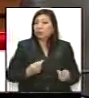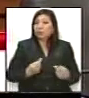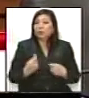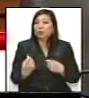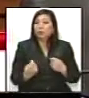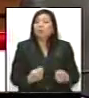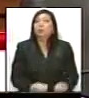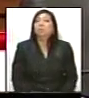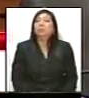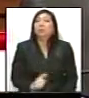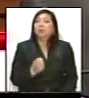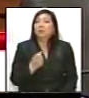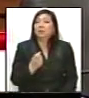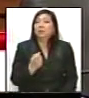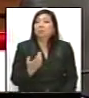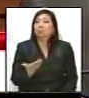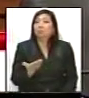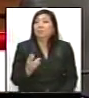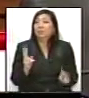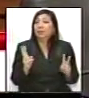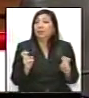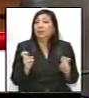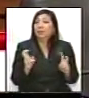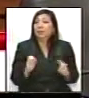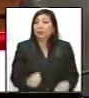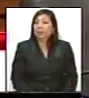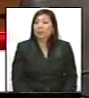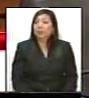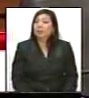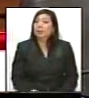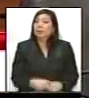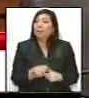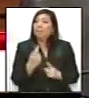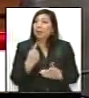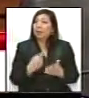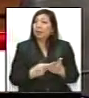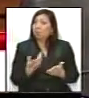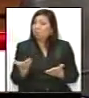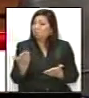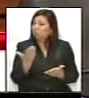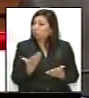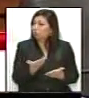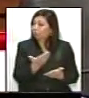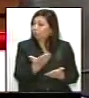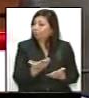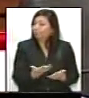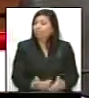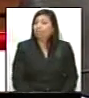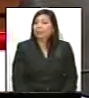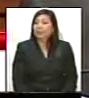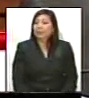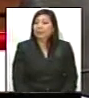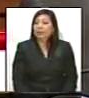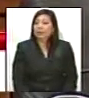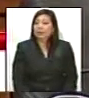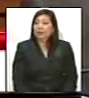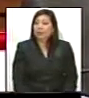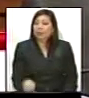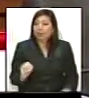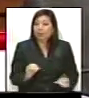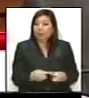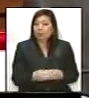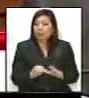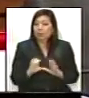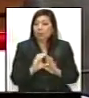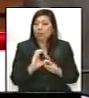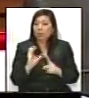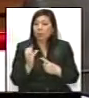por ser el titular del principal para que él pueda recoger el pelo lo acotado de la comisión de